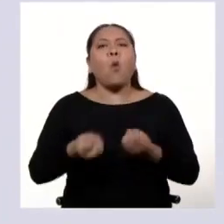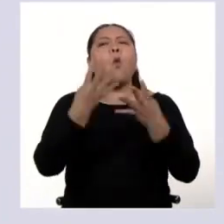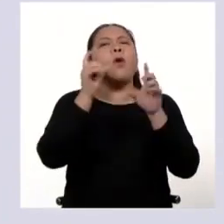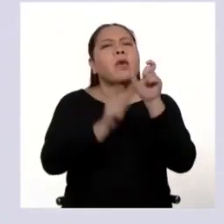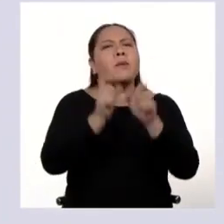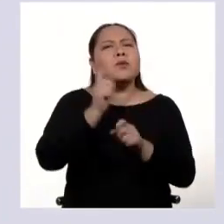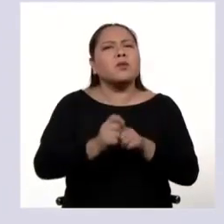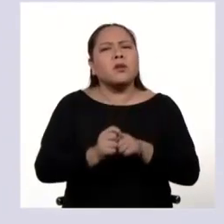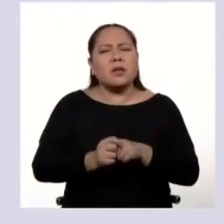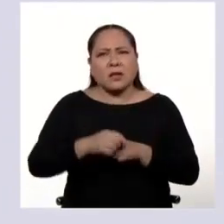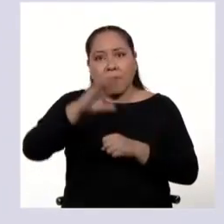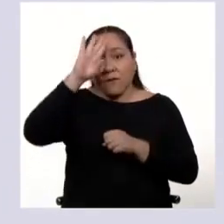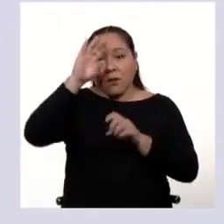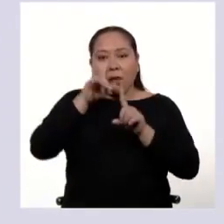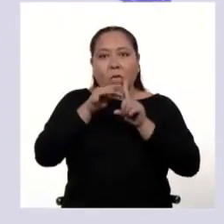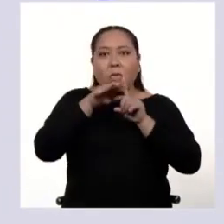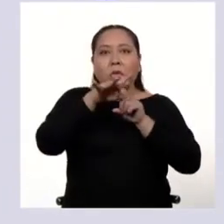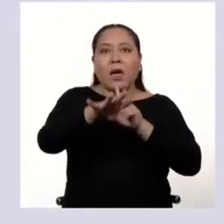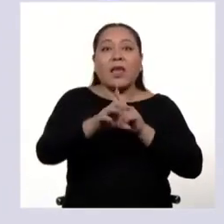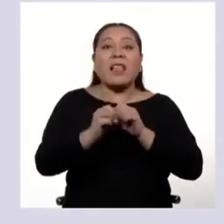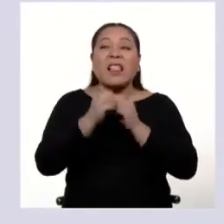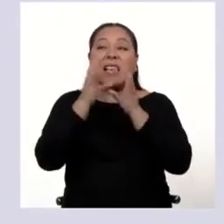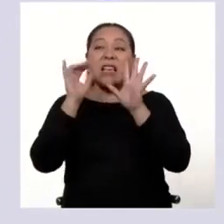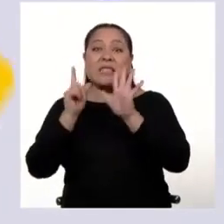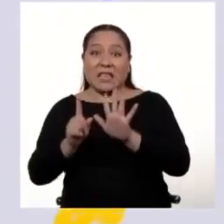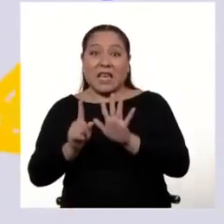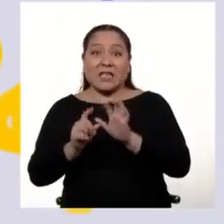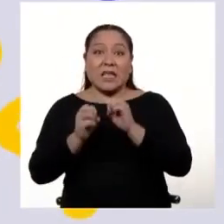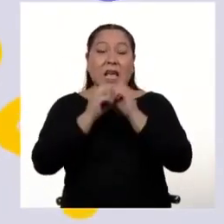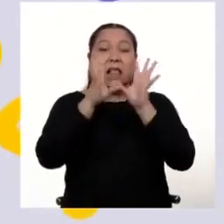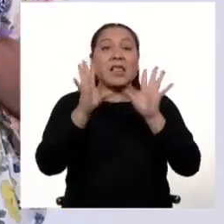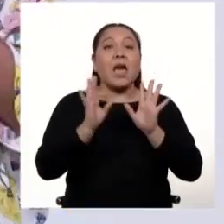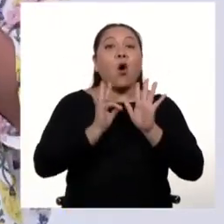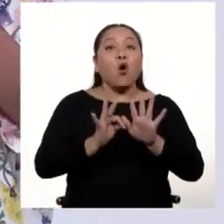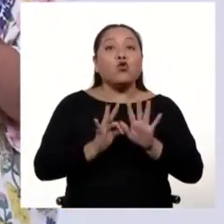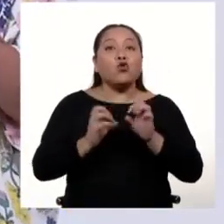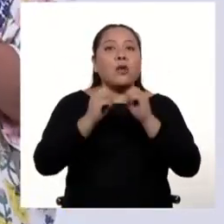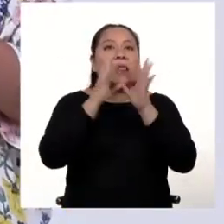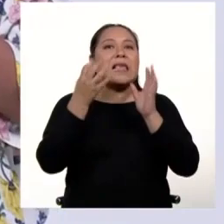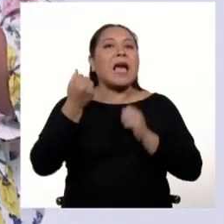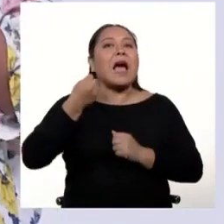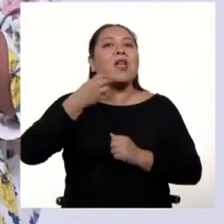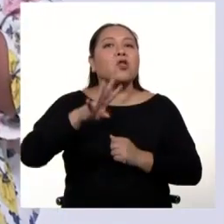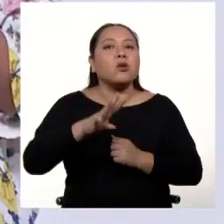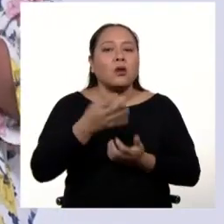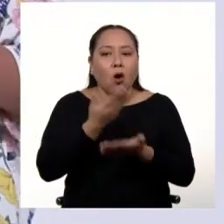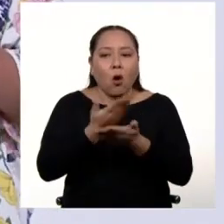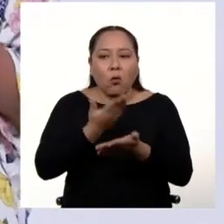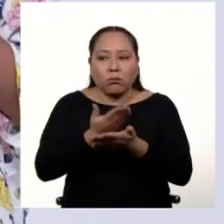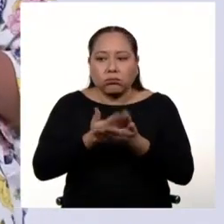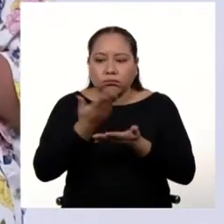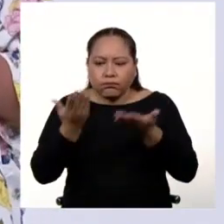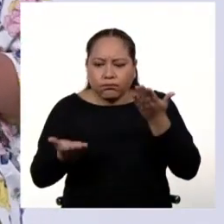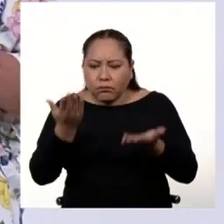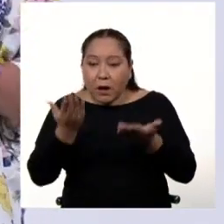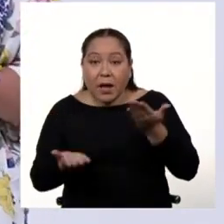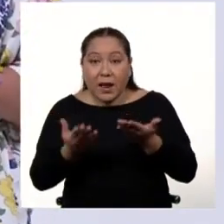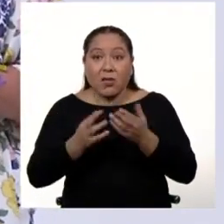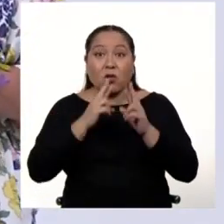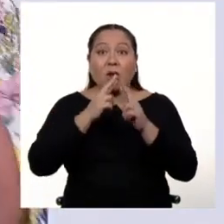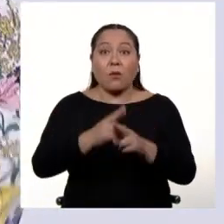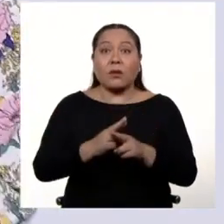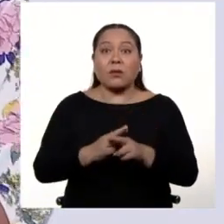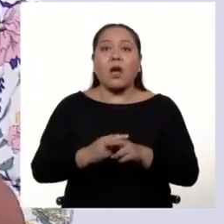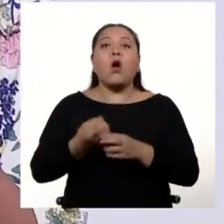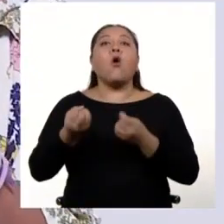podrían contagiar en el día 6, en el día 8 o en el día 14? Compara tus resultados con los obtenidos cuando el R0 es